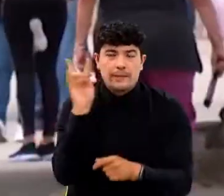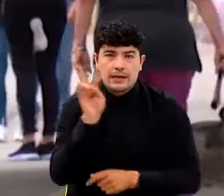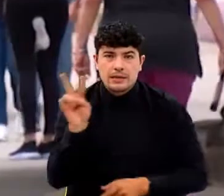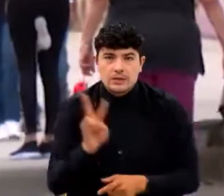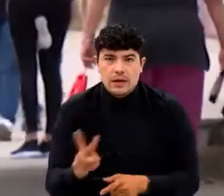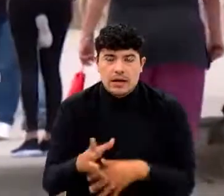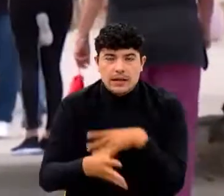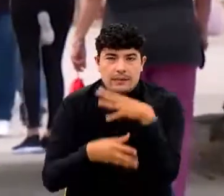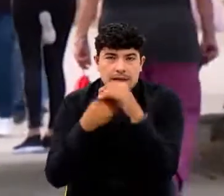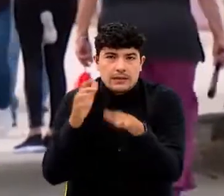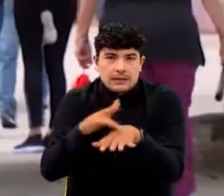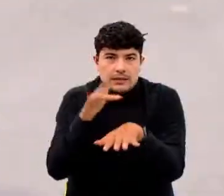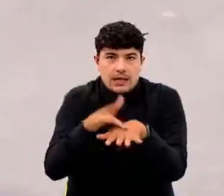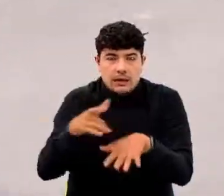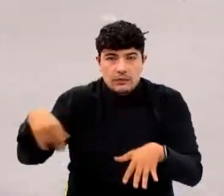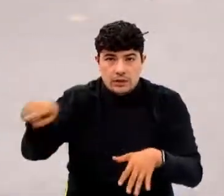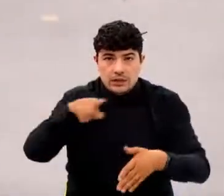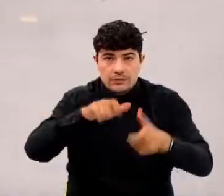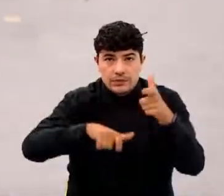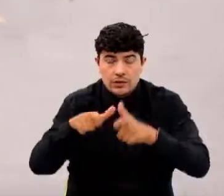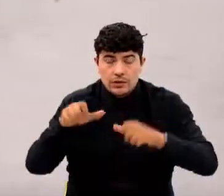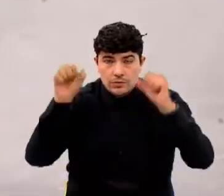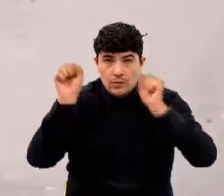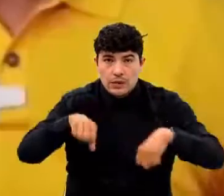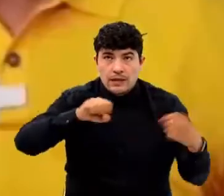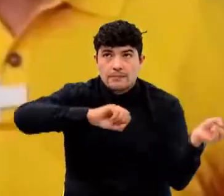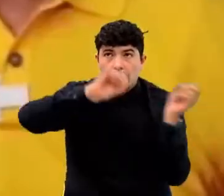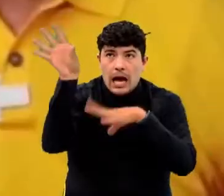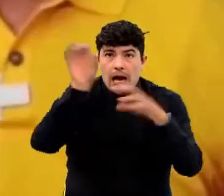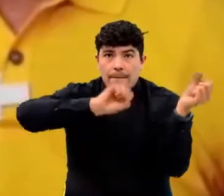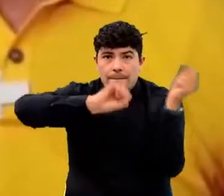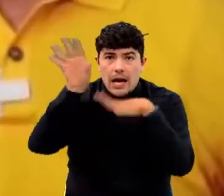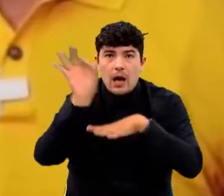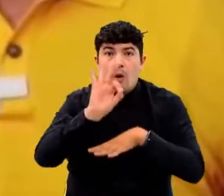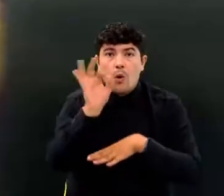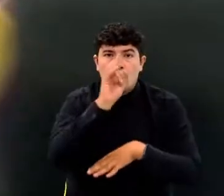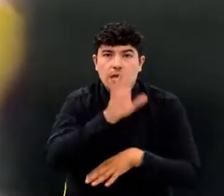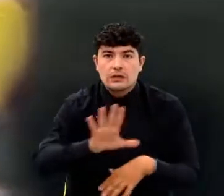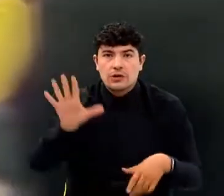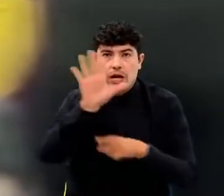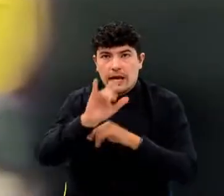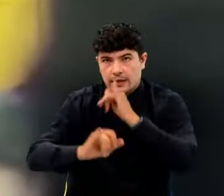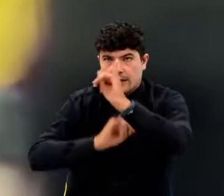las posibilidades de realizar exportaciones binacionales. Los alcaldes,